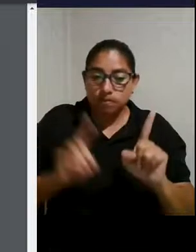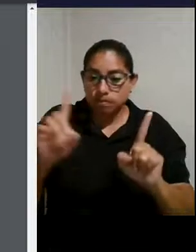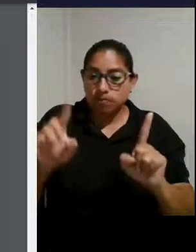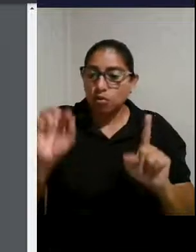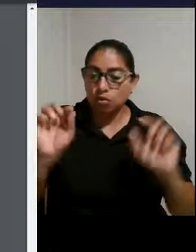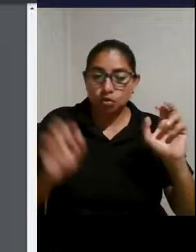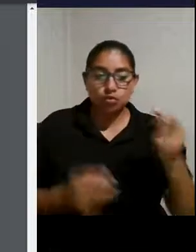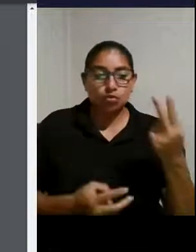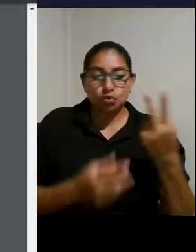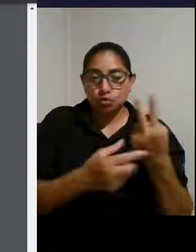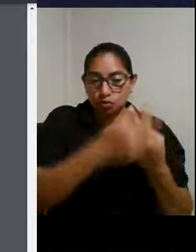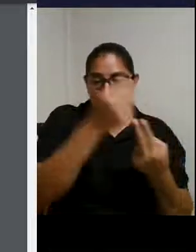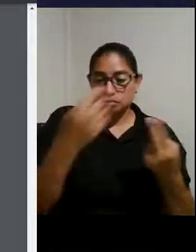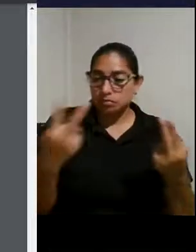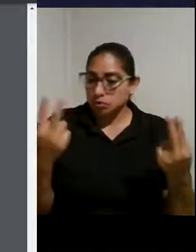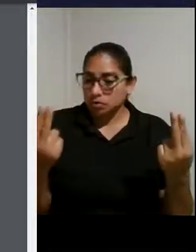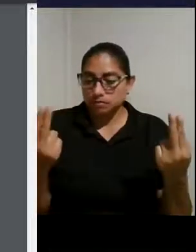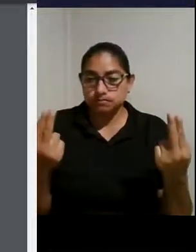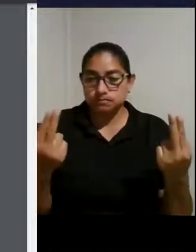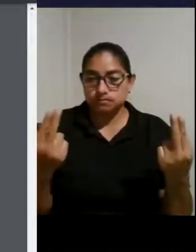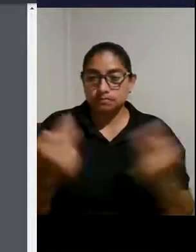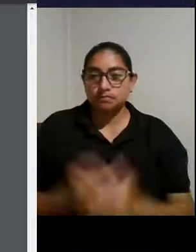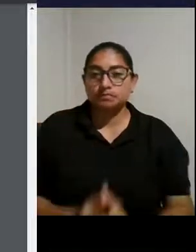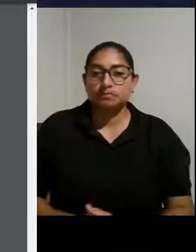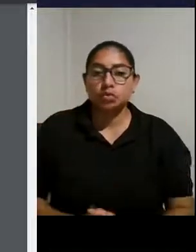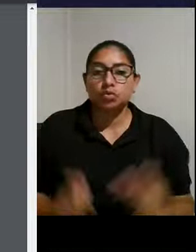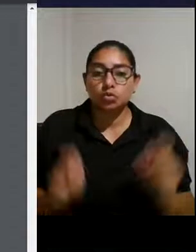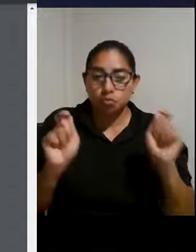pares ordenados que están acá